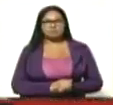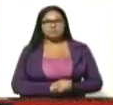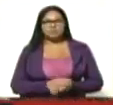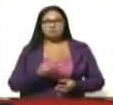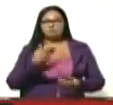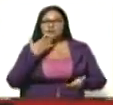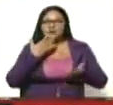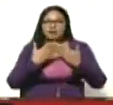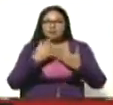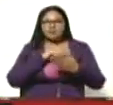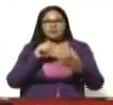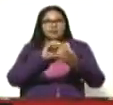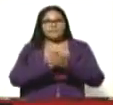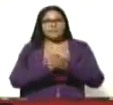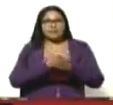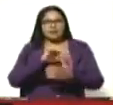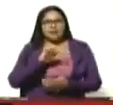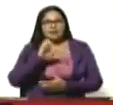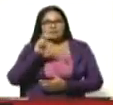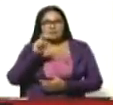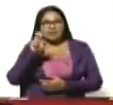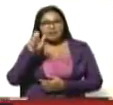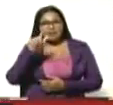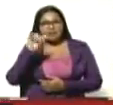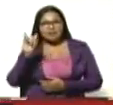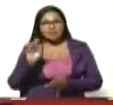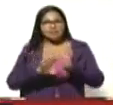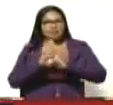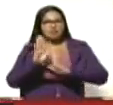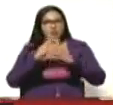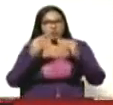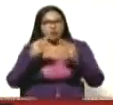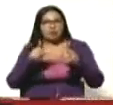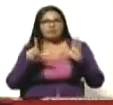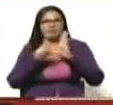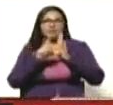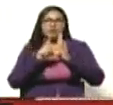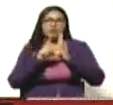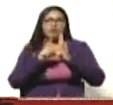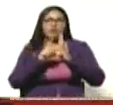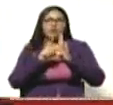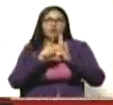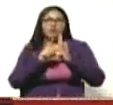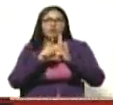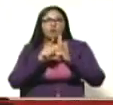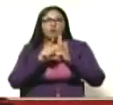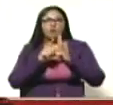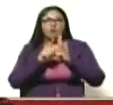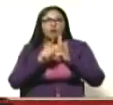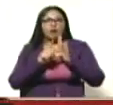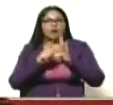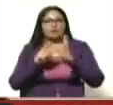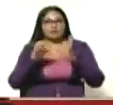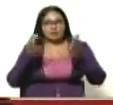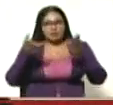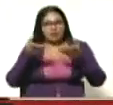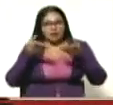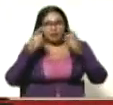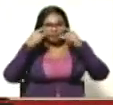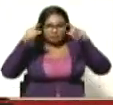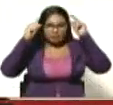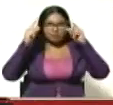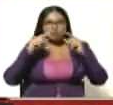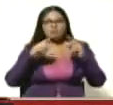Muchísimas gracias a nuestra compañera Evelyn Guarenas, donde se está desarrollando allí desde el Liceo Andrés Bello lo que tiene que ver con esta inauguración del 16º Festival Mundial